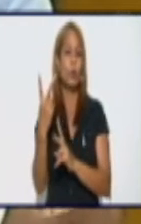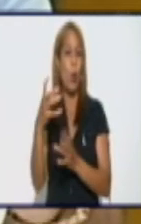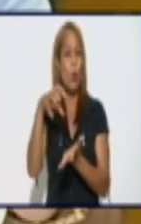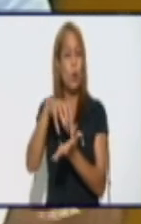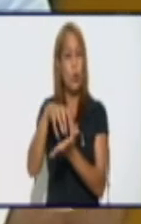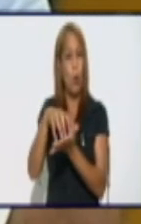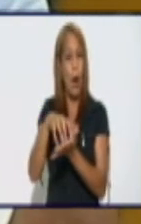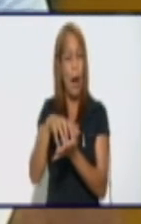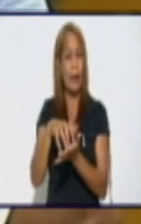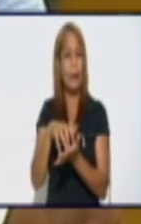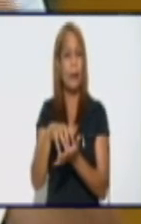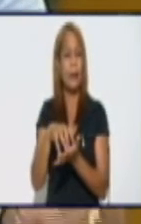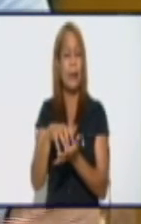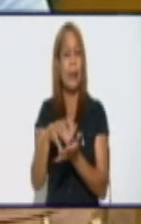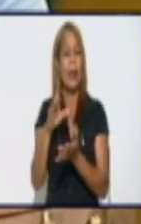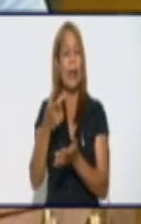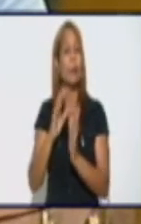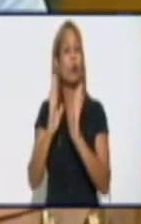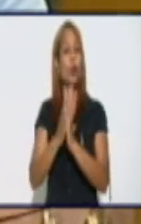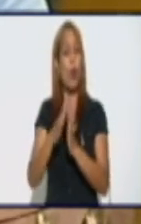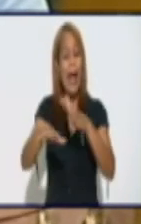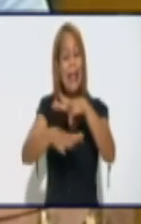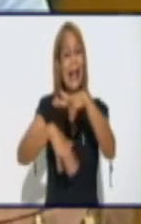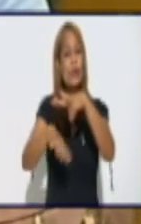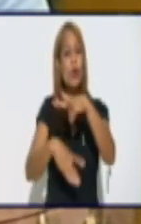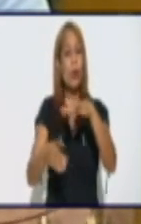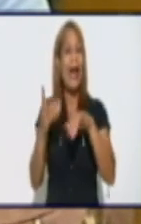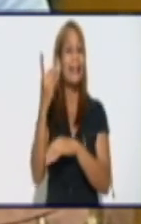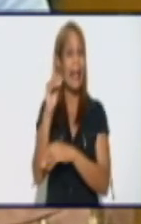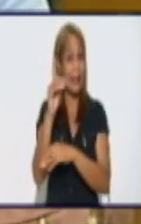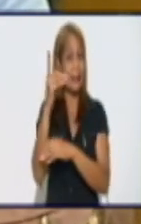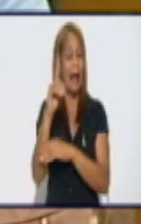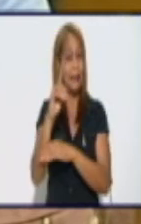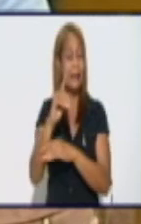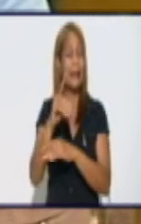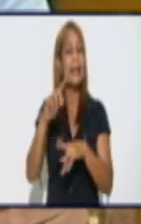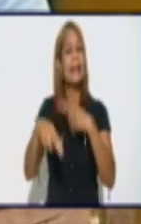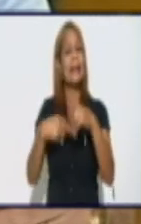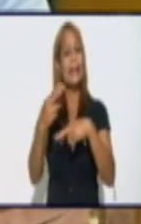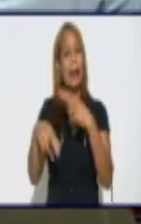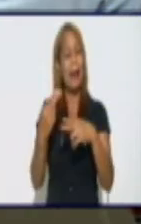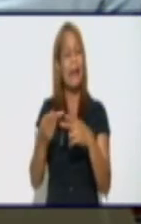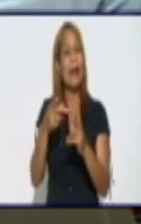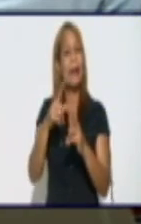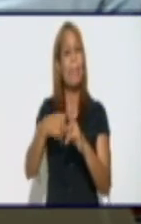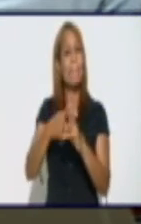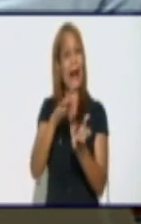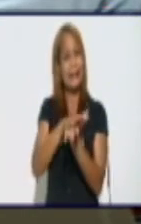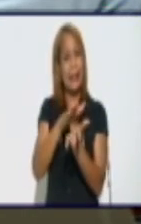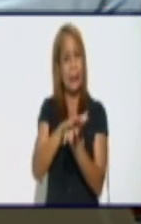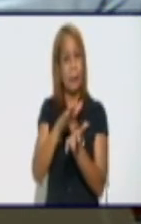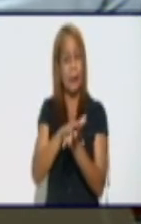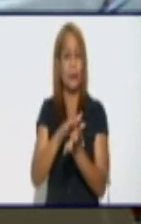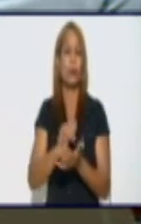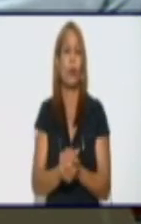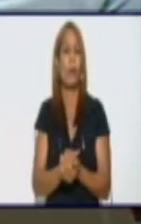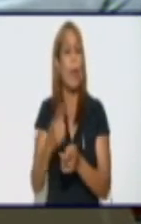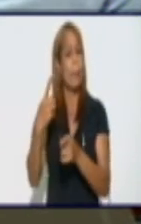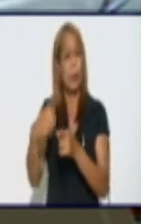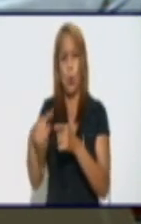alimenta de cerámica no la zona del dátil cary del dátil esa zona que se le va a dar mantenimiento y poda pero no se afecta a otro circuito quien vayamos